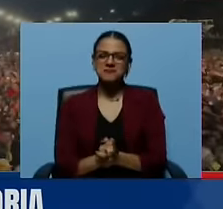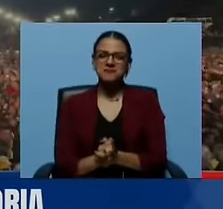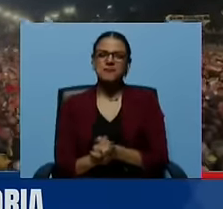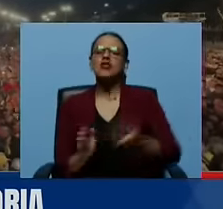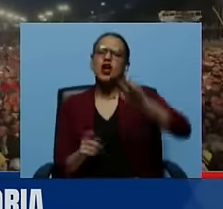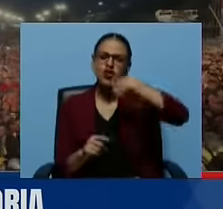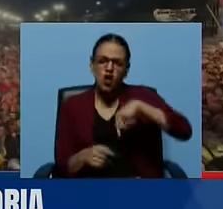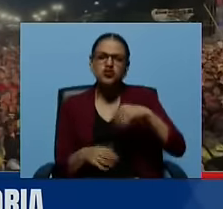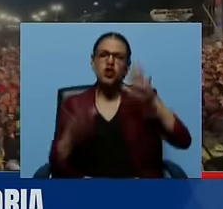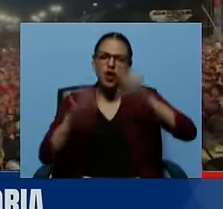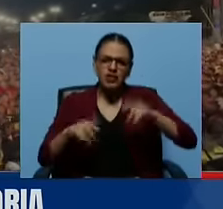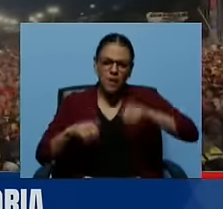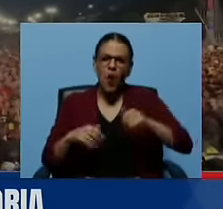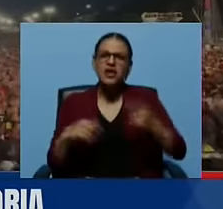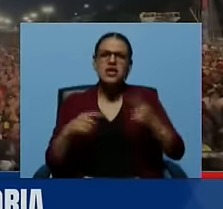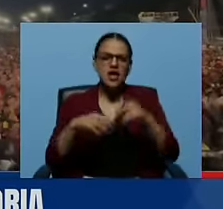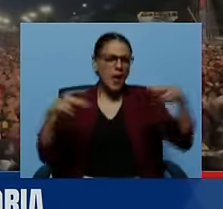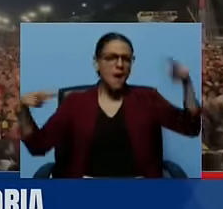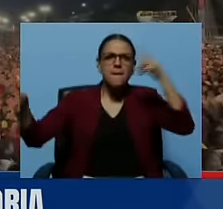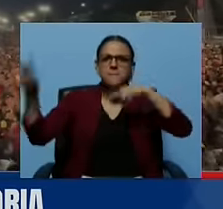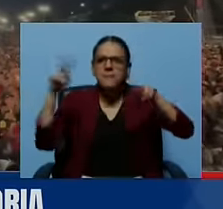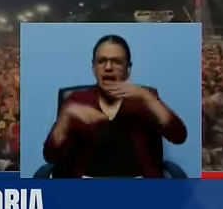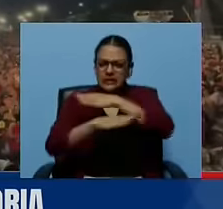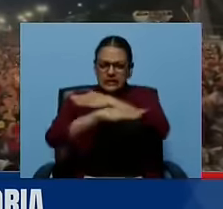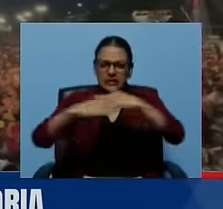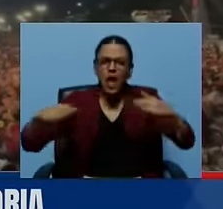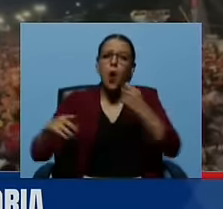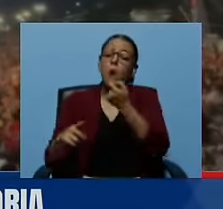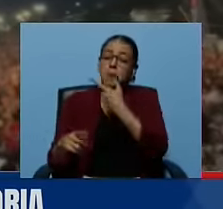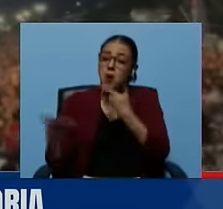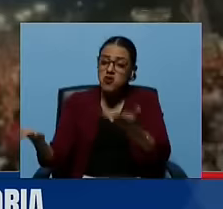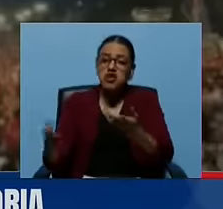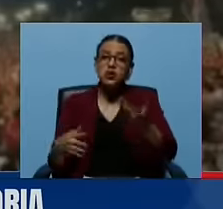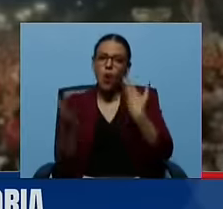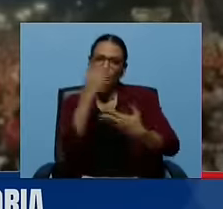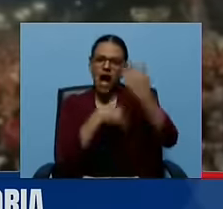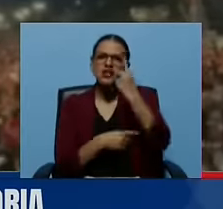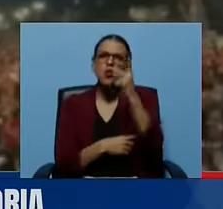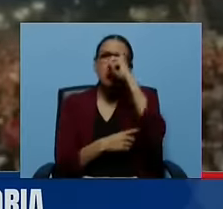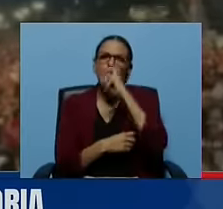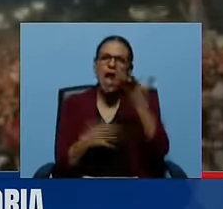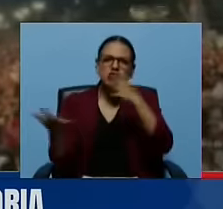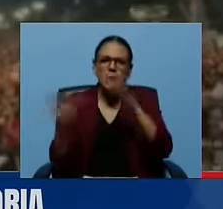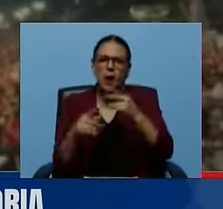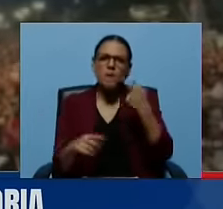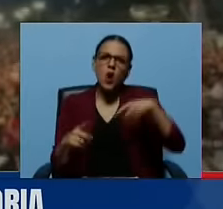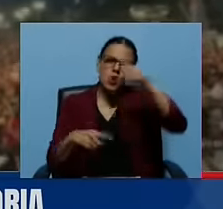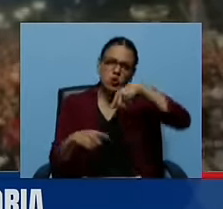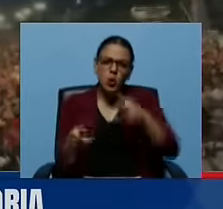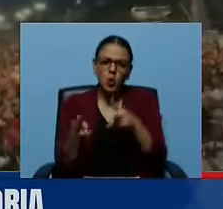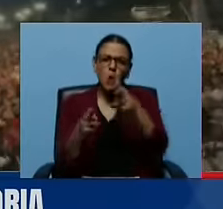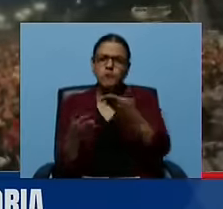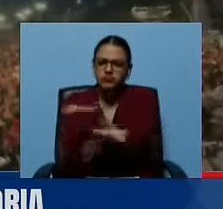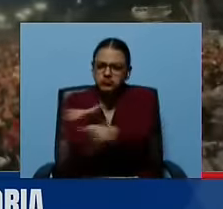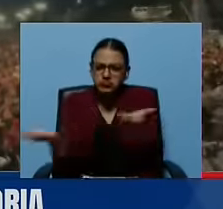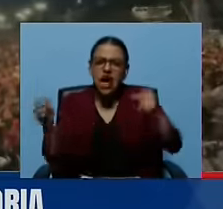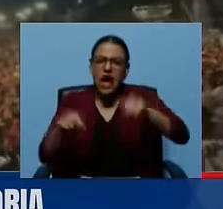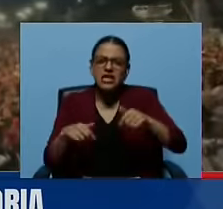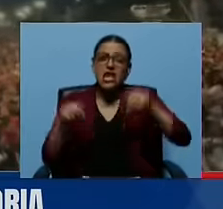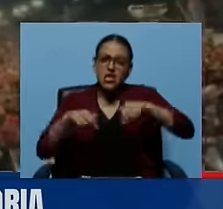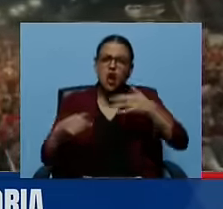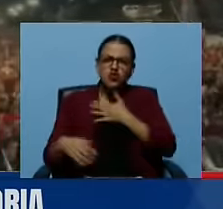Estamos en este paseo bonito. Aquí lo estuvimos inaugurando hace un año casi. Y hoy quiero